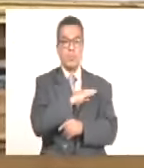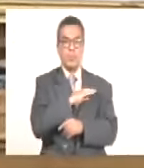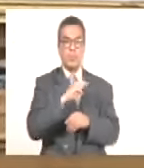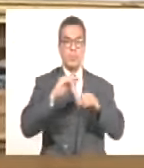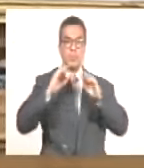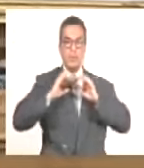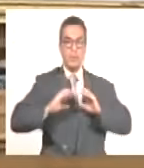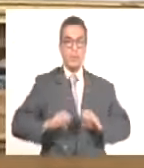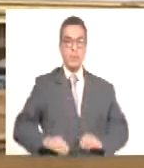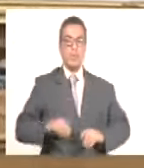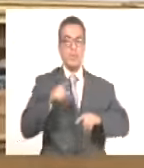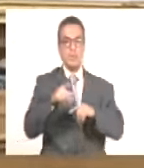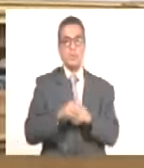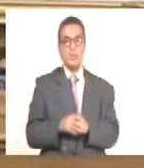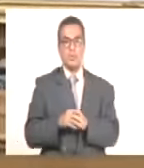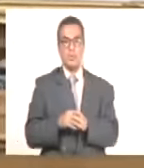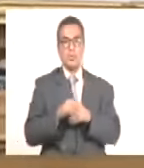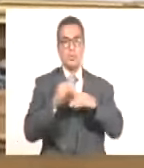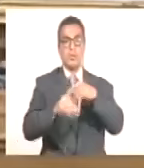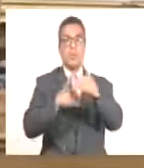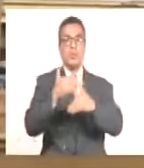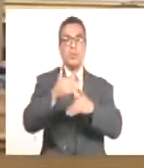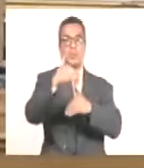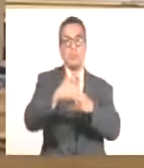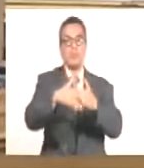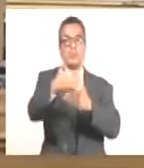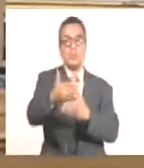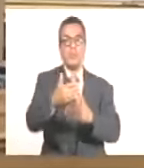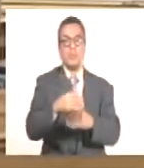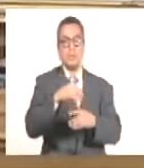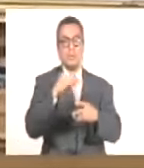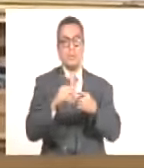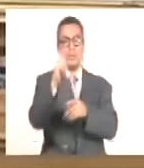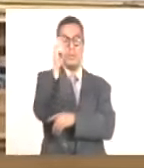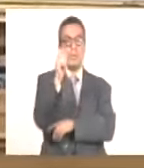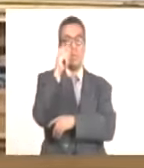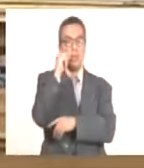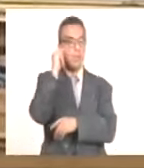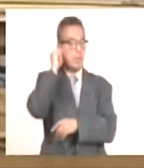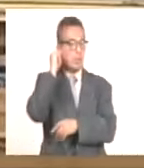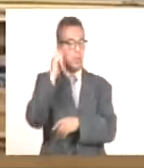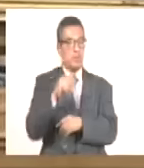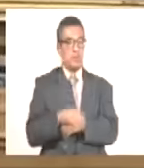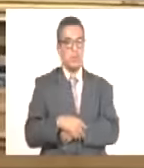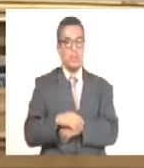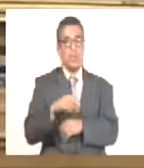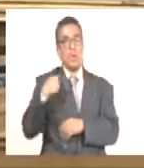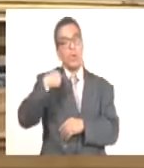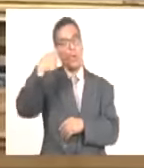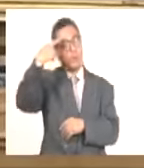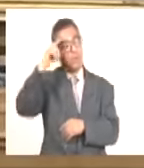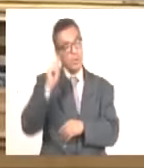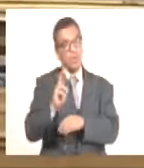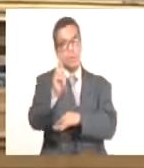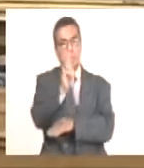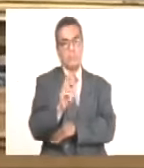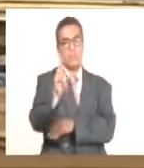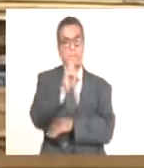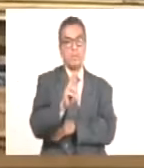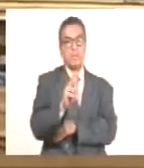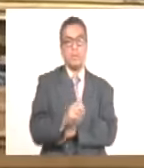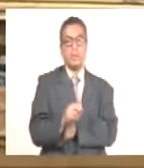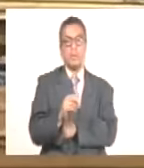condición, en una extralimitación de su condición de diputado o de diputado, o cuando utilice